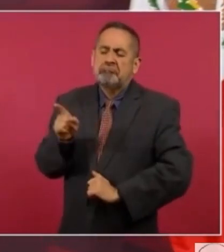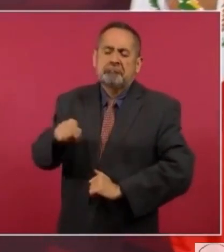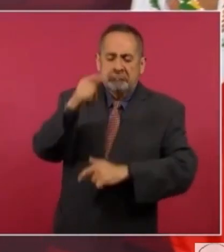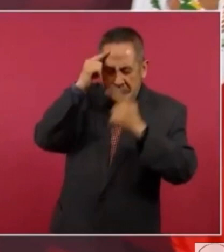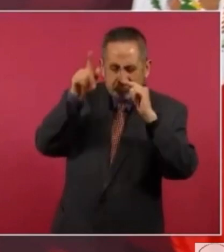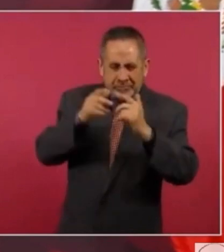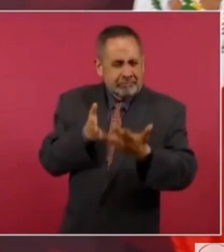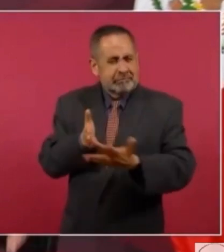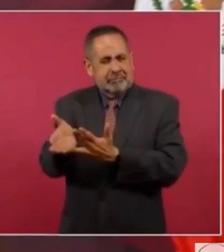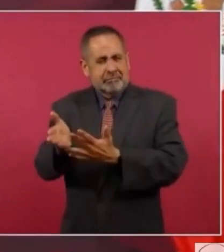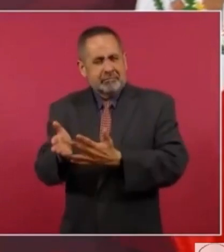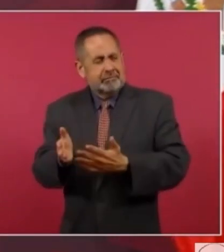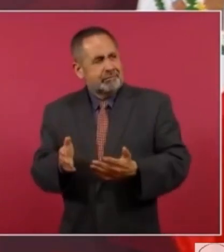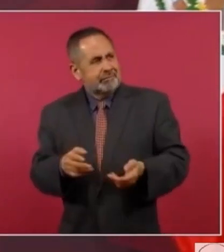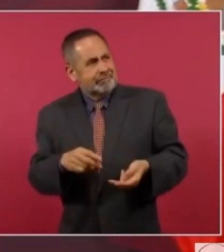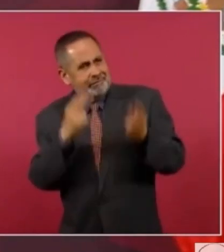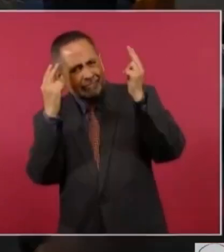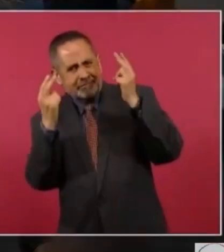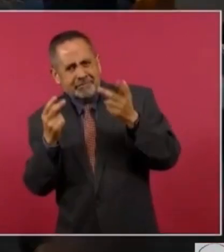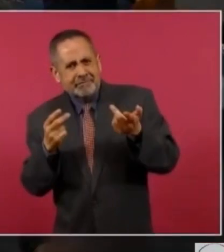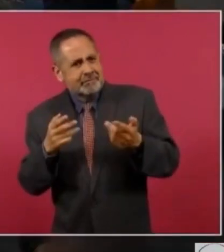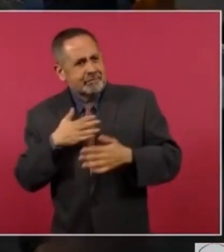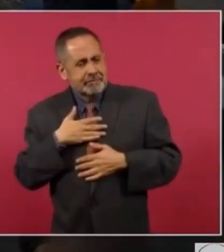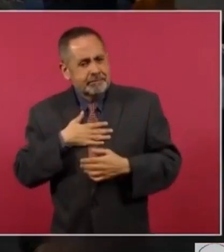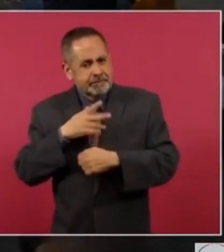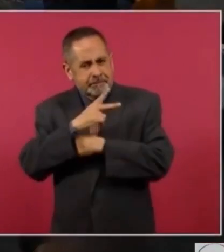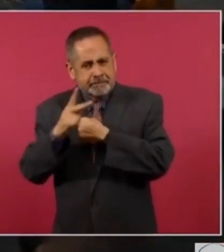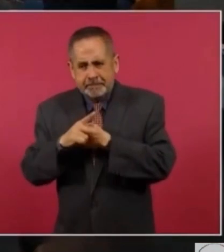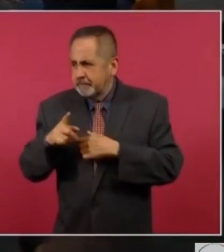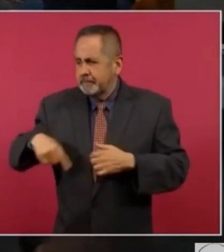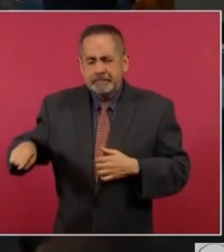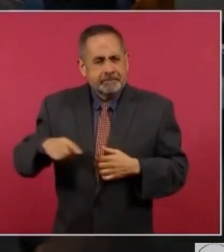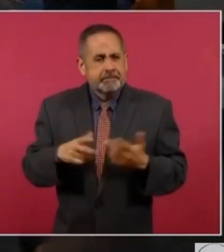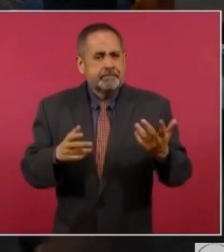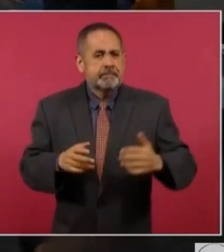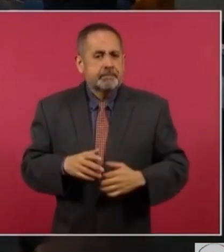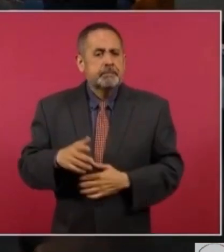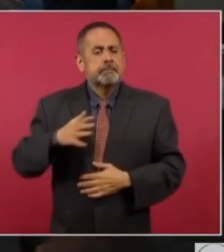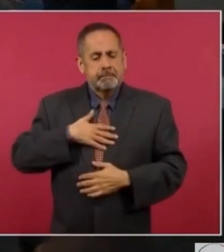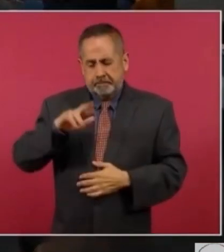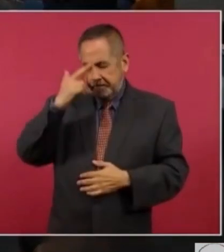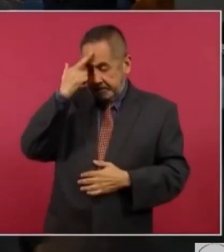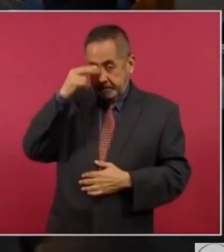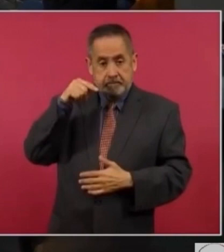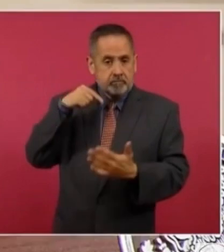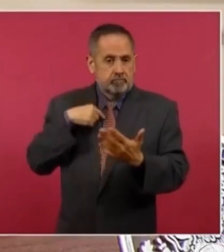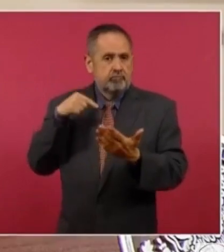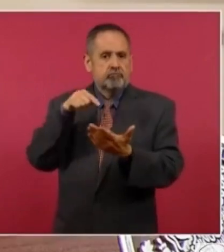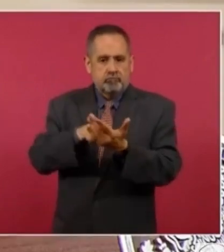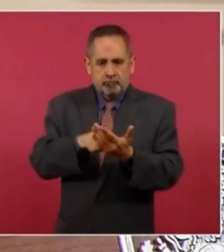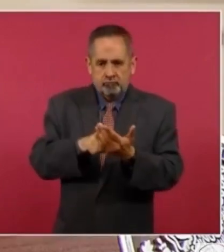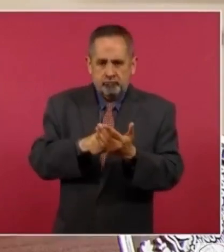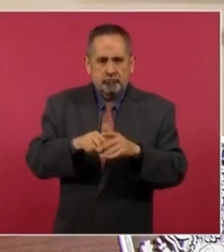a la vida interna de nuestro país. Yo recuerdo que puse un